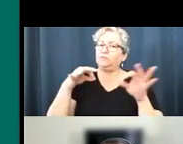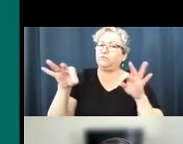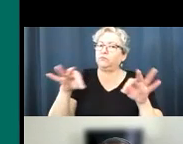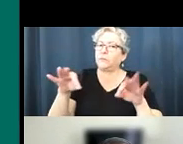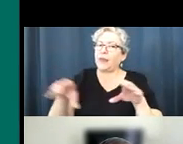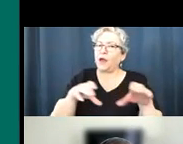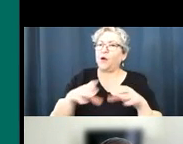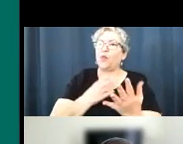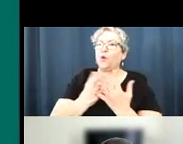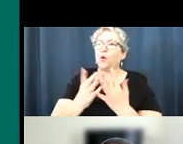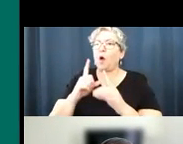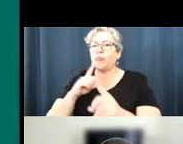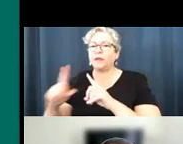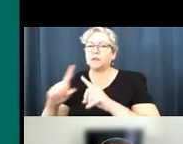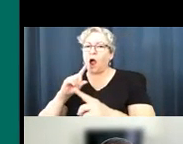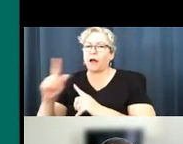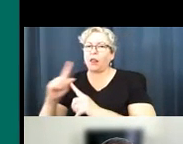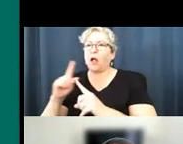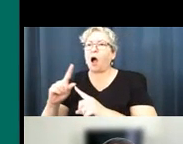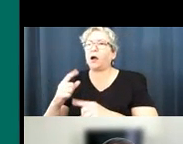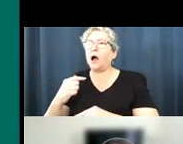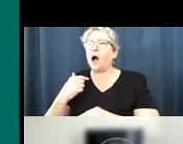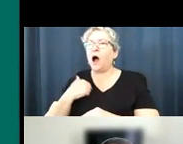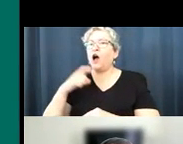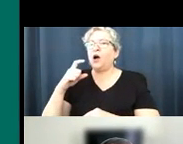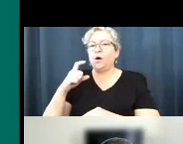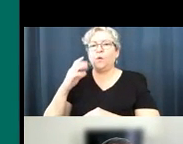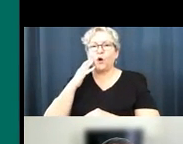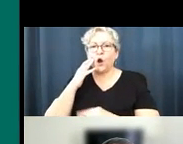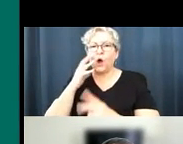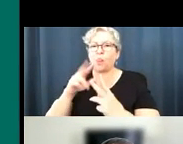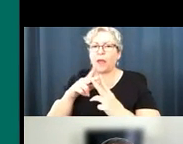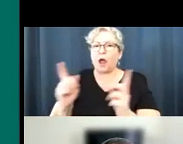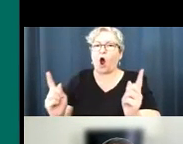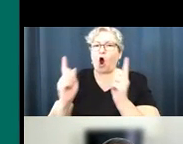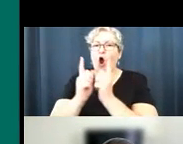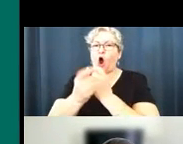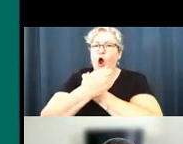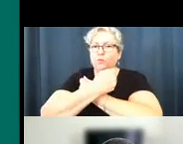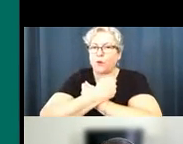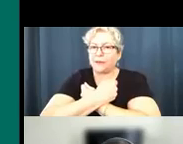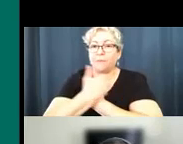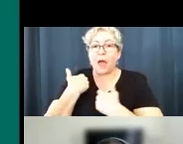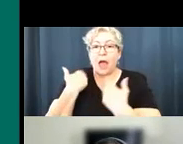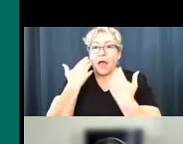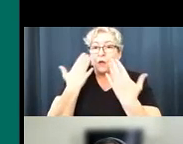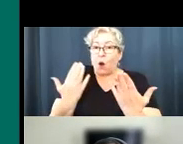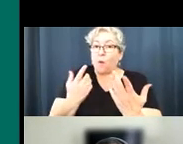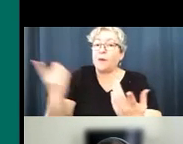que me está describiendo la acción. Durante el diálogo yo puedo saber que la persona se